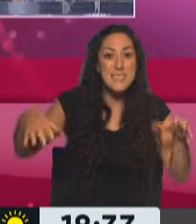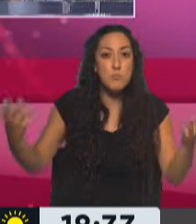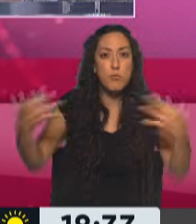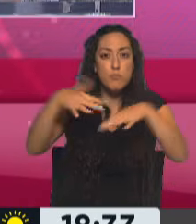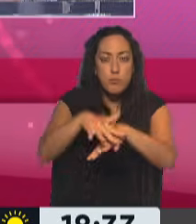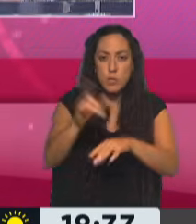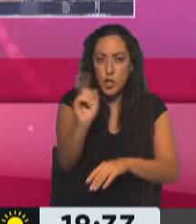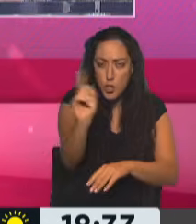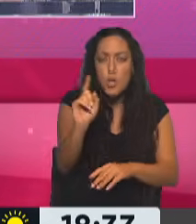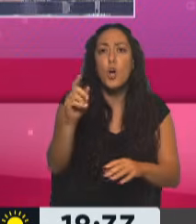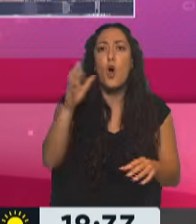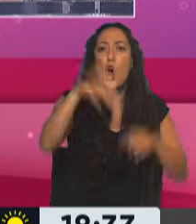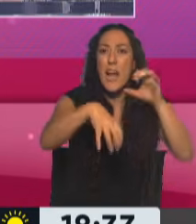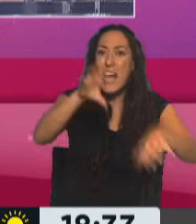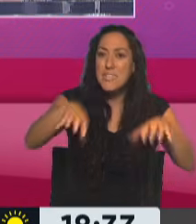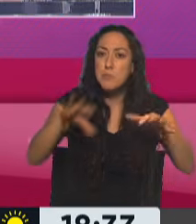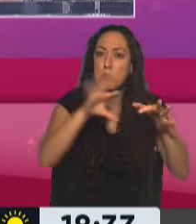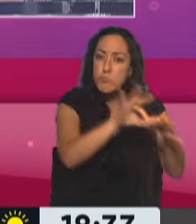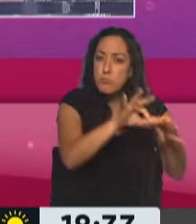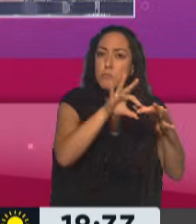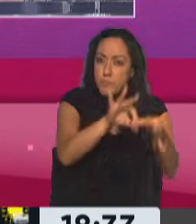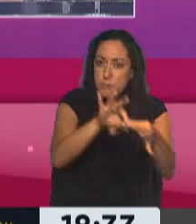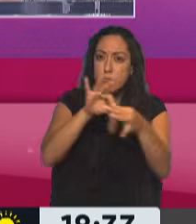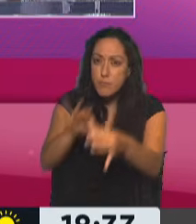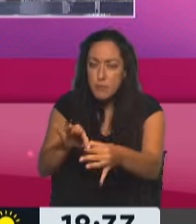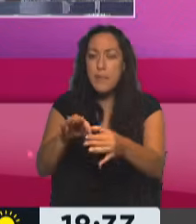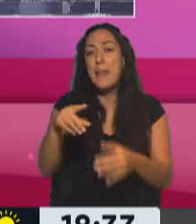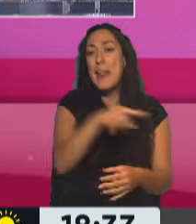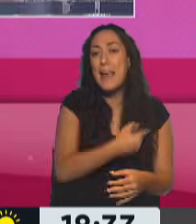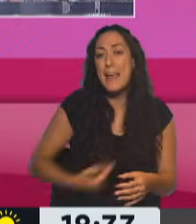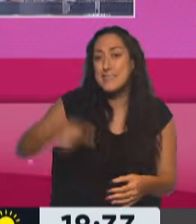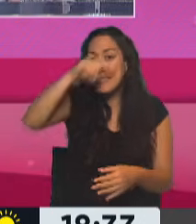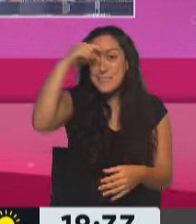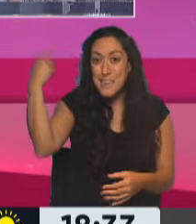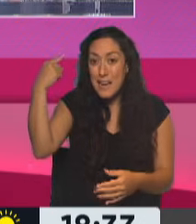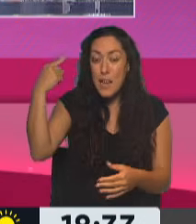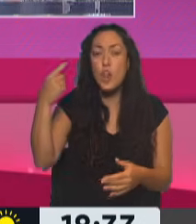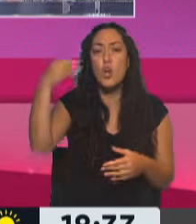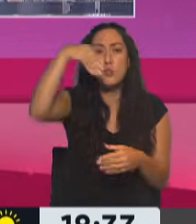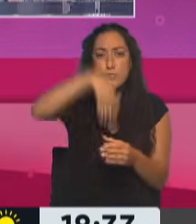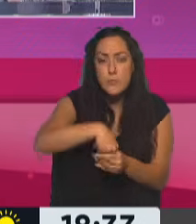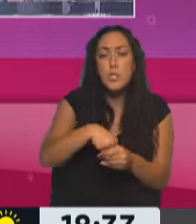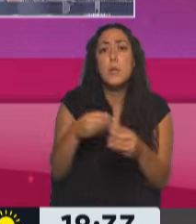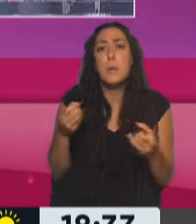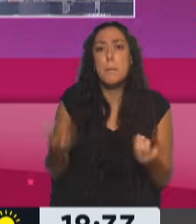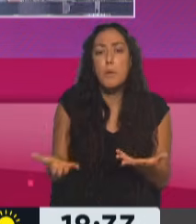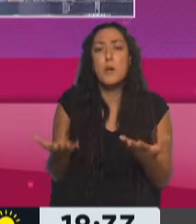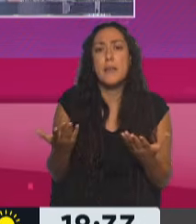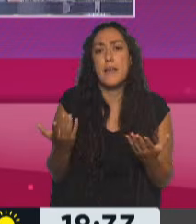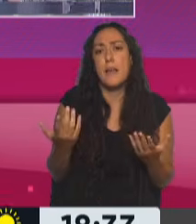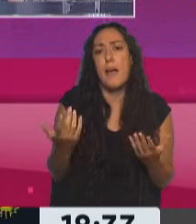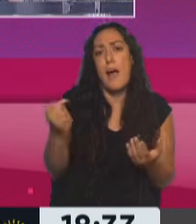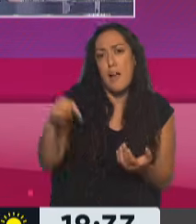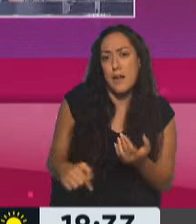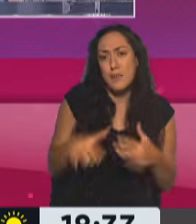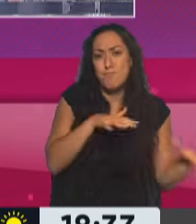organismos vinculados con áreas específicas de cada uno de los estados, para poder identificar, porque los casos, y tenemos muchísimos